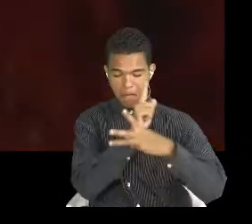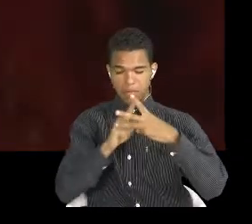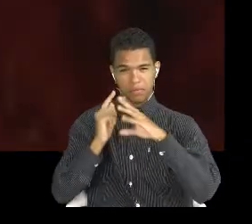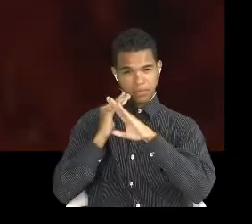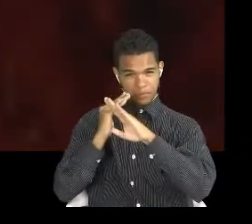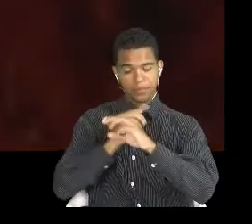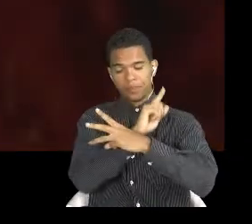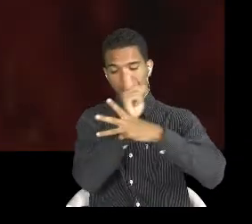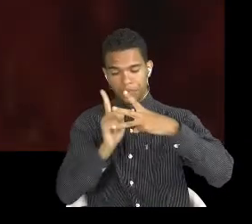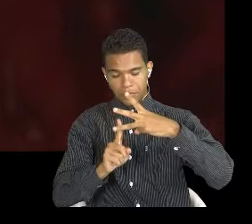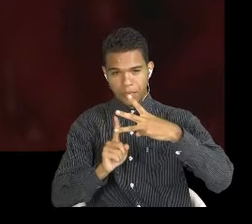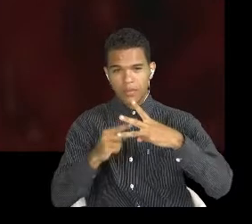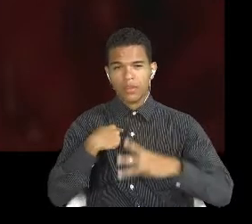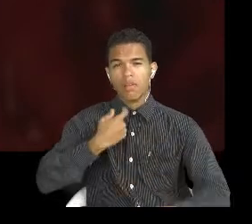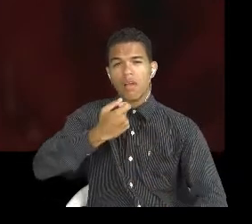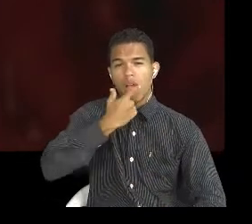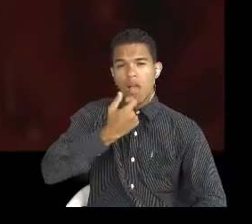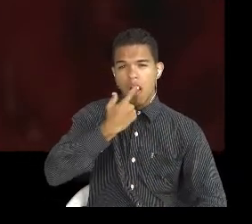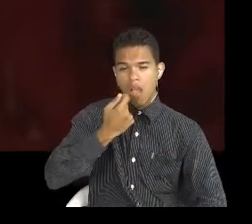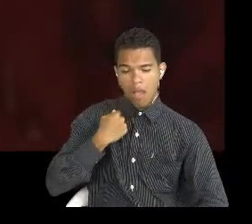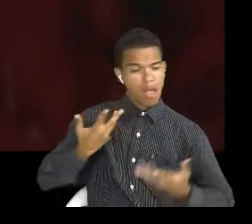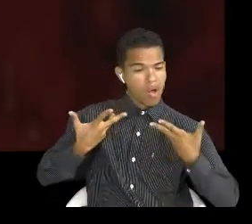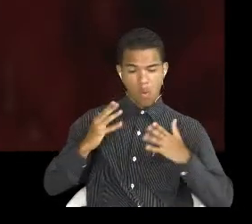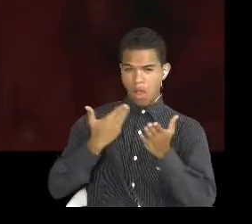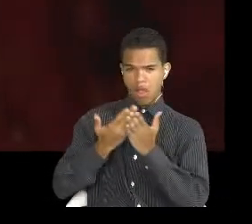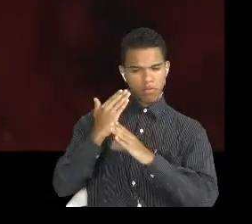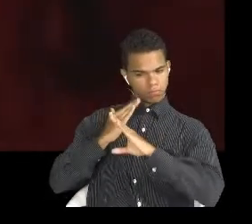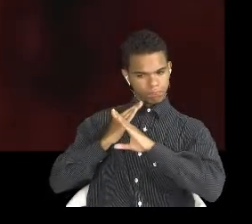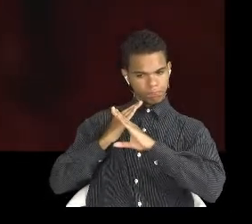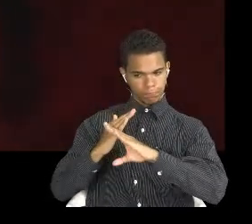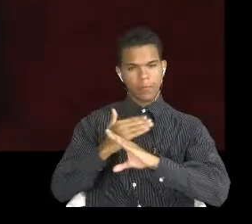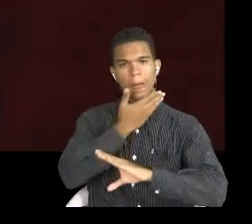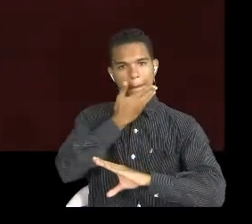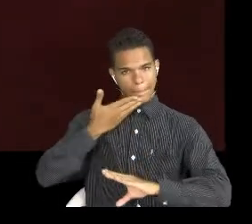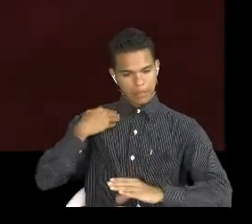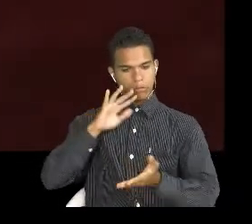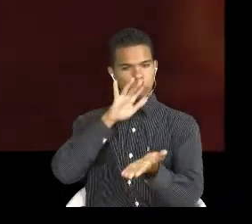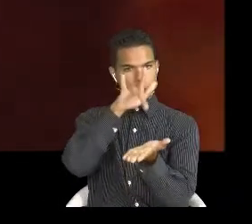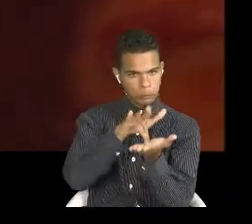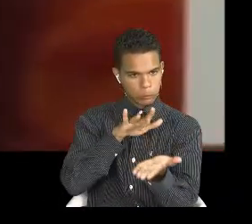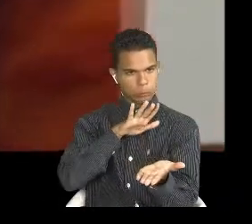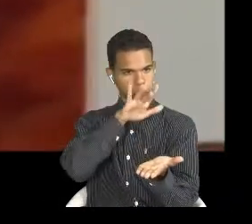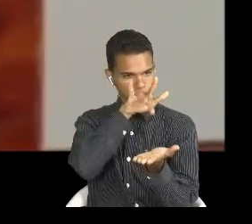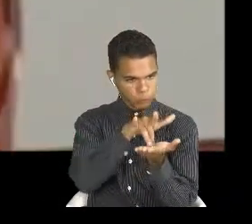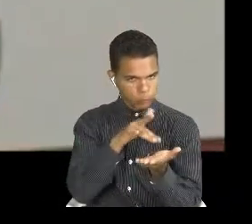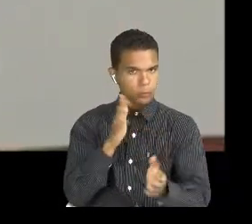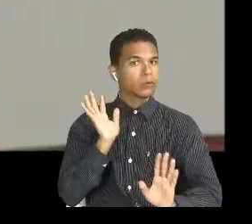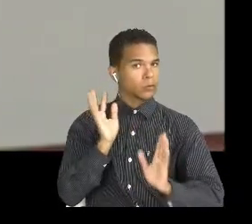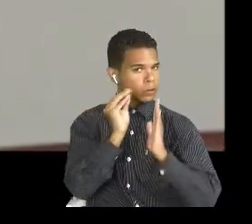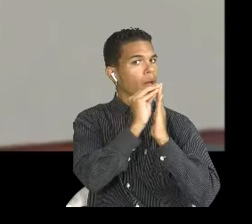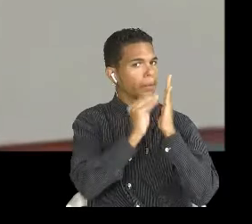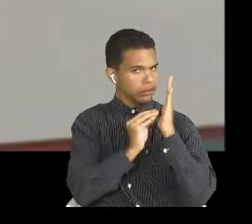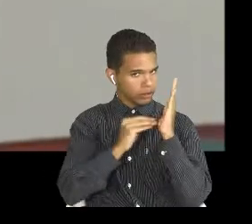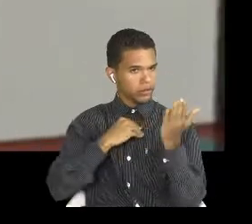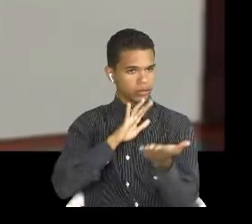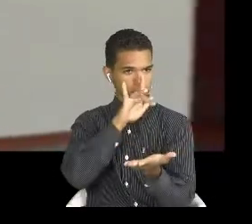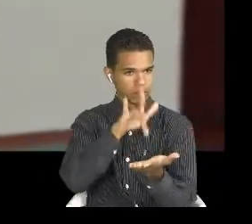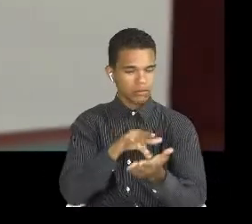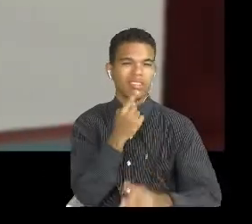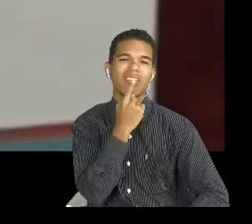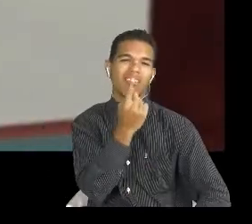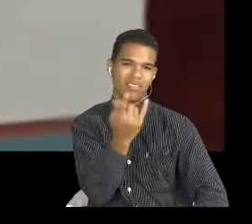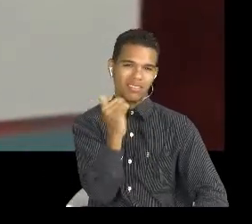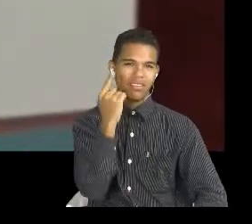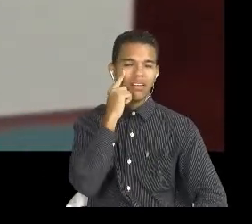esos medicamentos que pueden incrementar la presión intraocular, pues es una medida de prevención. Pero como ya te dije, el 60% de la población